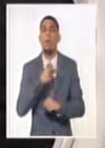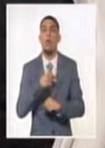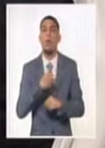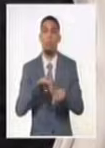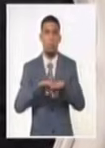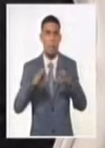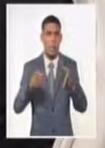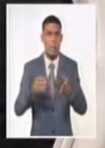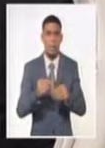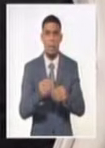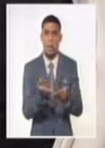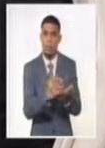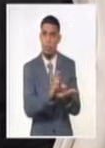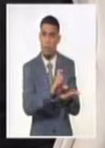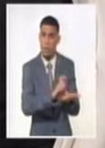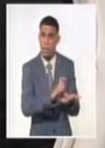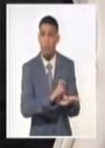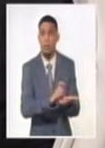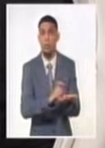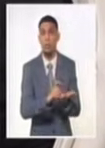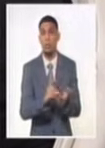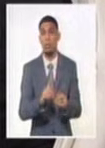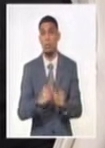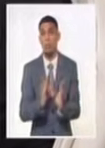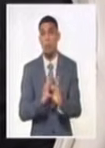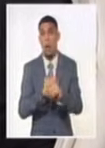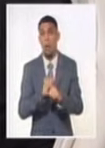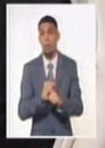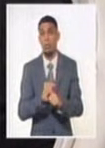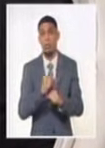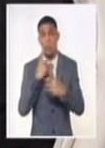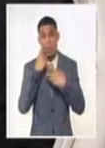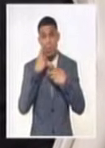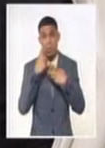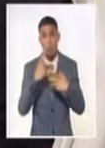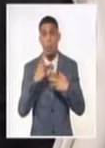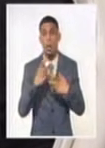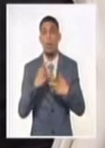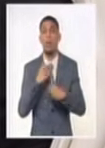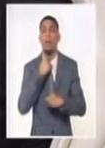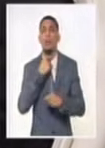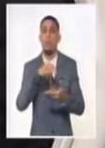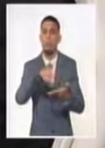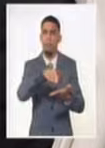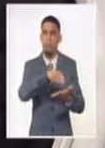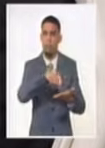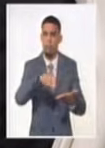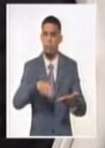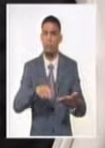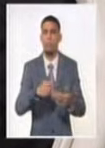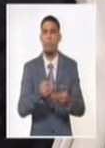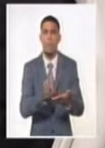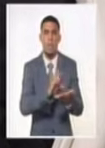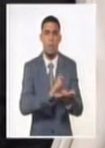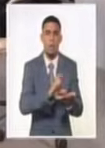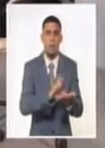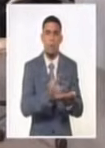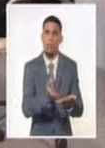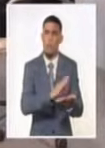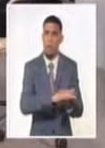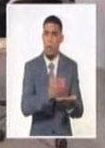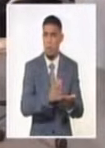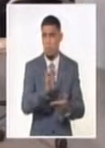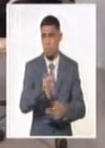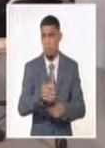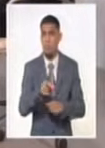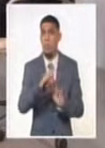un esfuerzo realmente por garantizar todo lo que tiene que ver con las libretas, los lápices. Y este programa nos lleva a tener